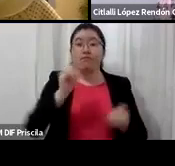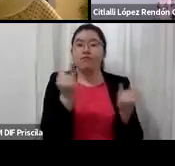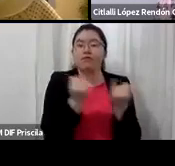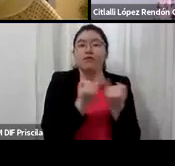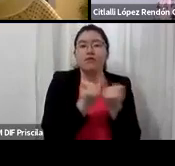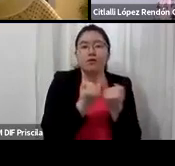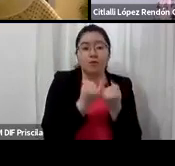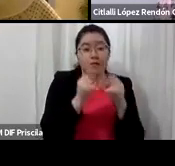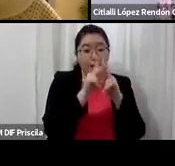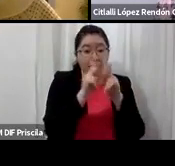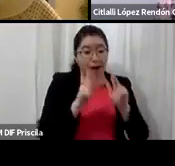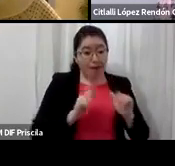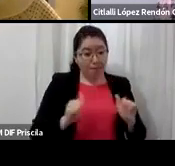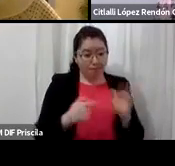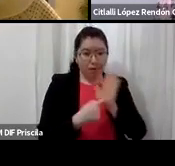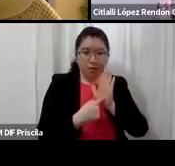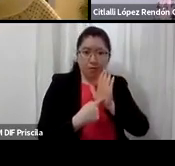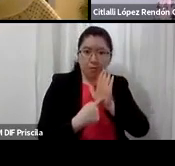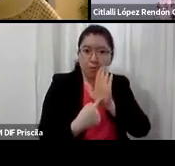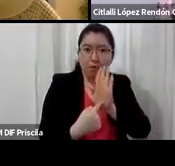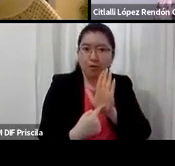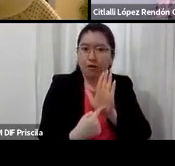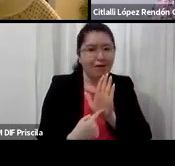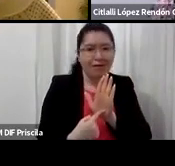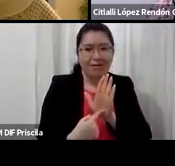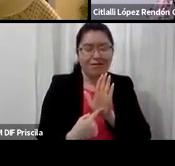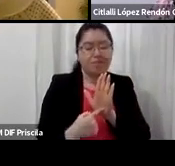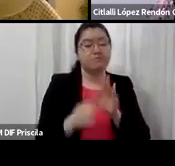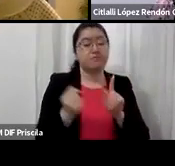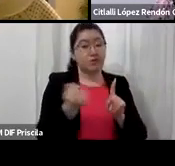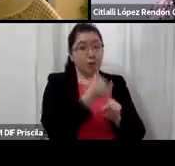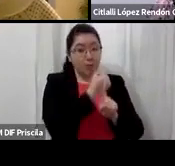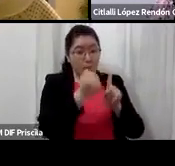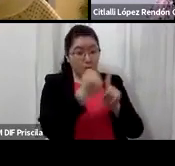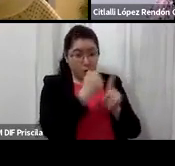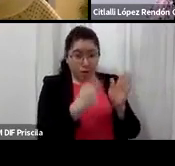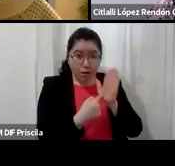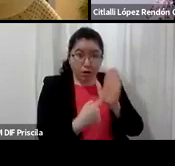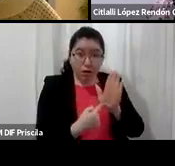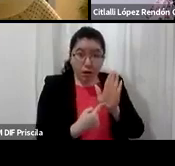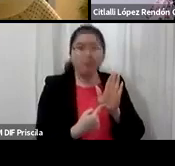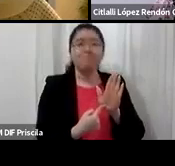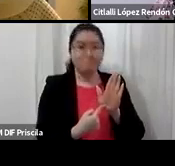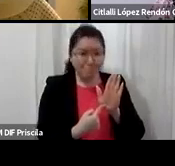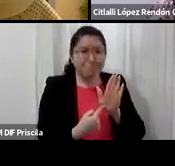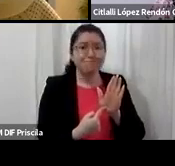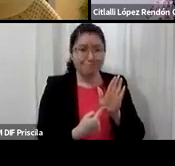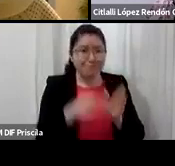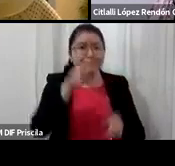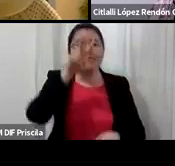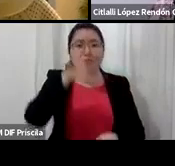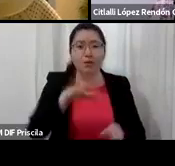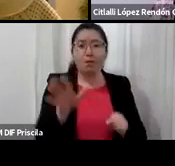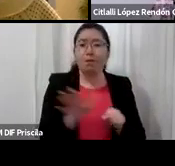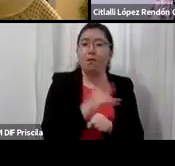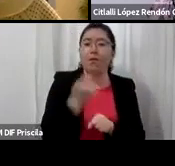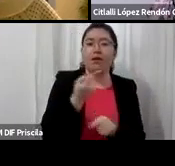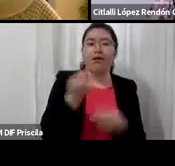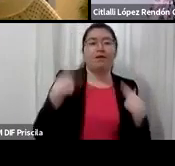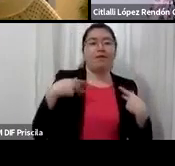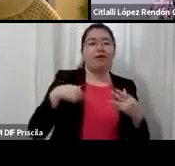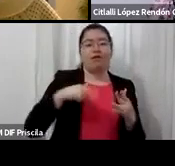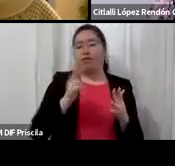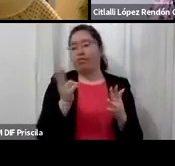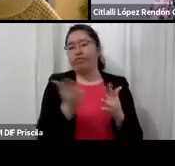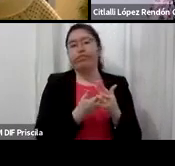podemos decir, la violencia es visible, claro, porque están los asesinatos, están los desaparecidos, están, etcétera, los